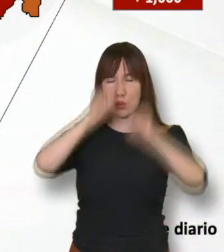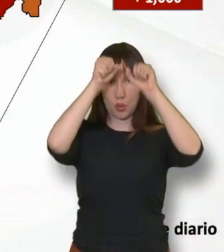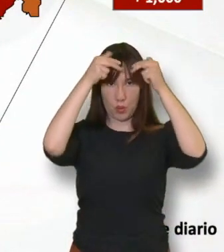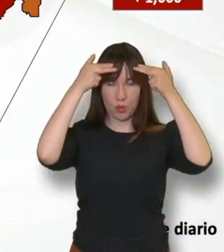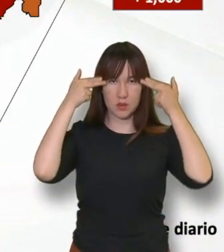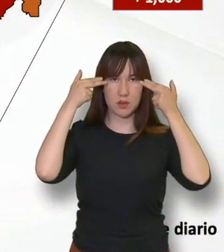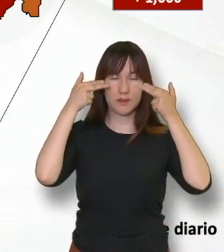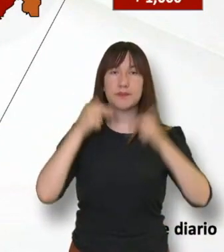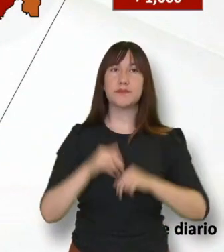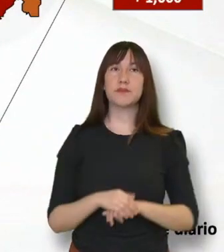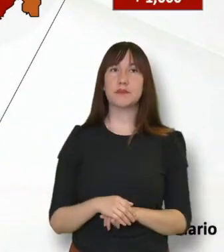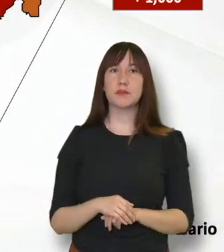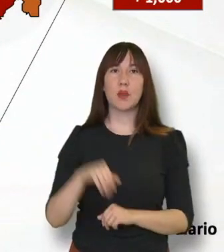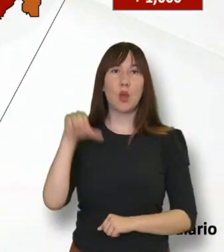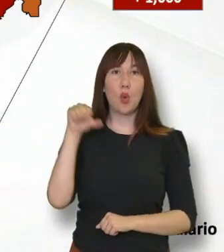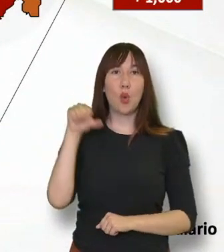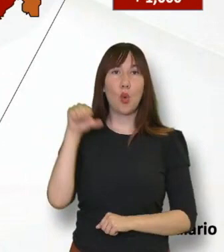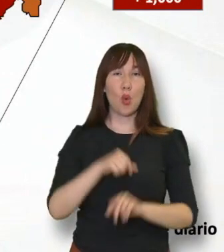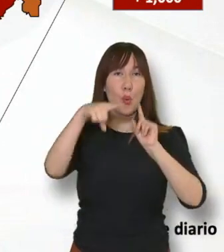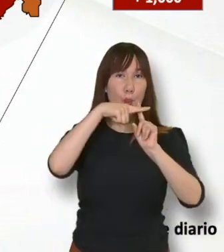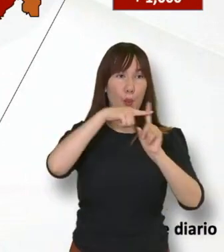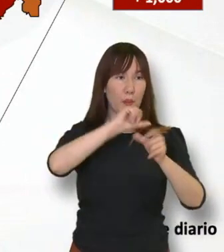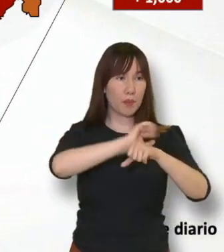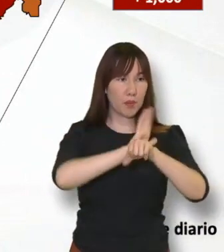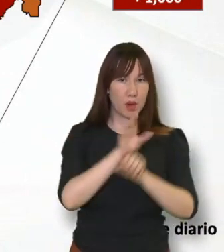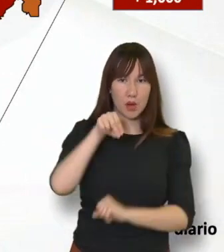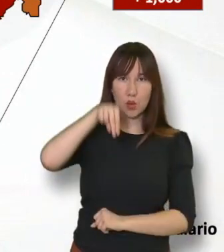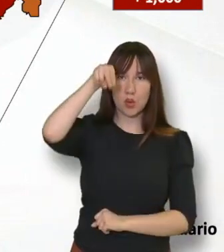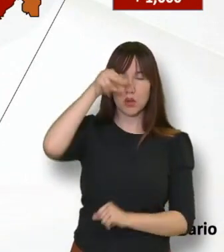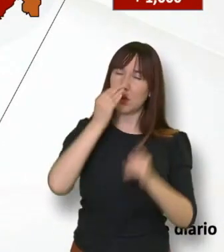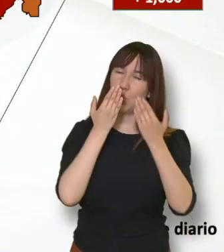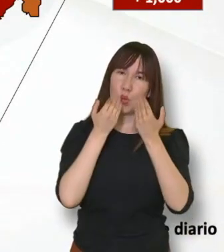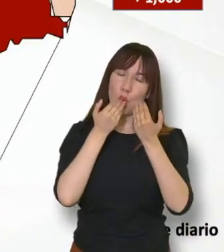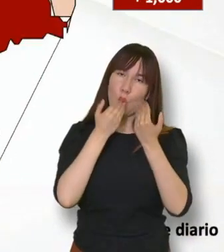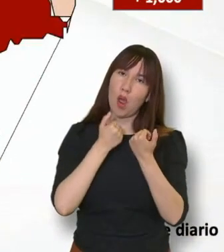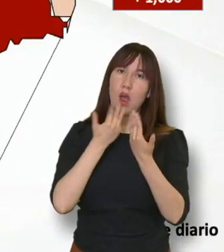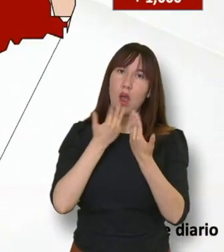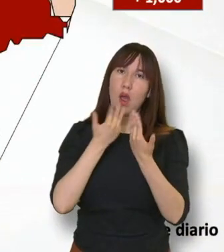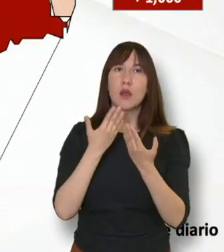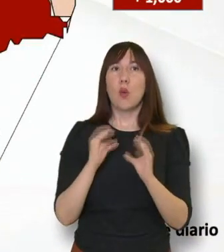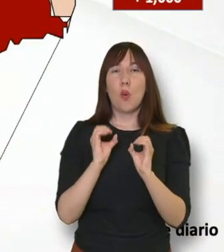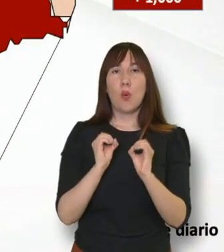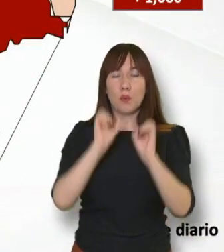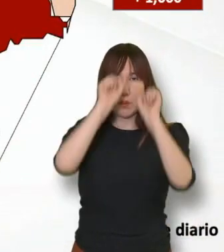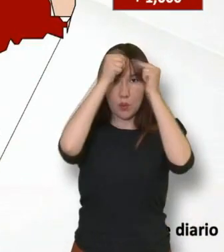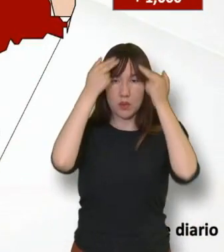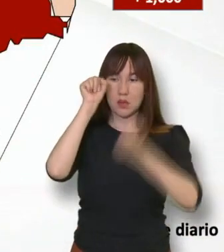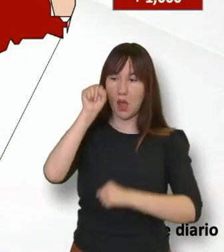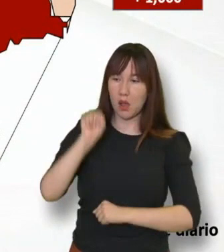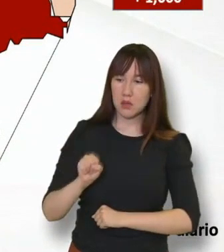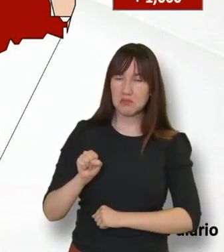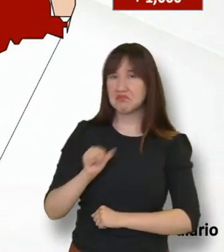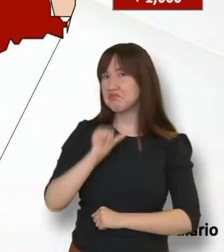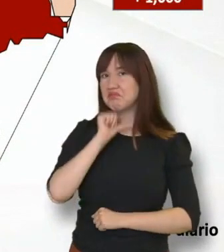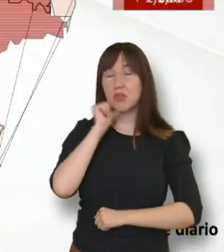pues esta ocasión no estamos teniendo casos en la parte norte tampoco tenemos casos en la parte de la huasteca sur